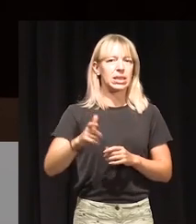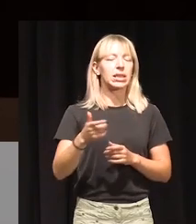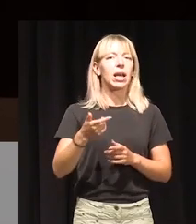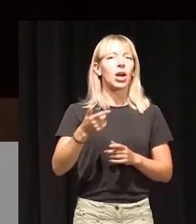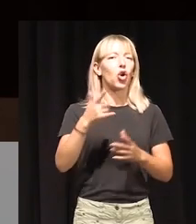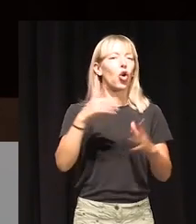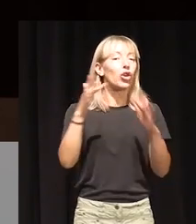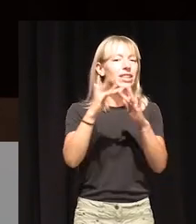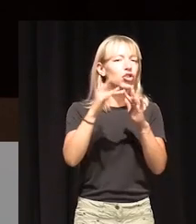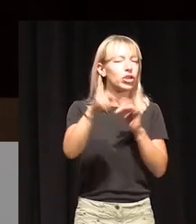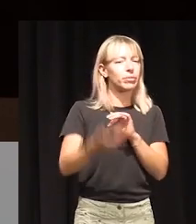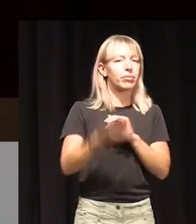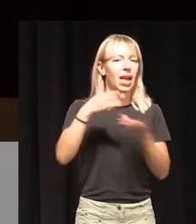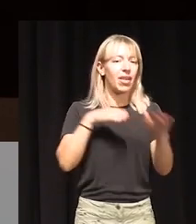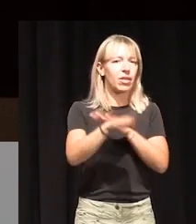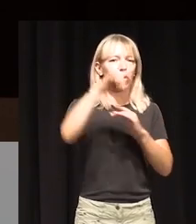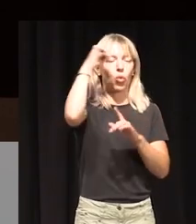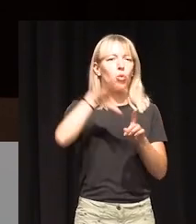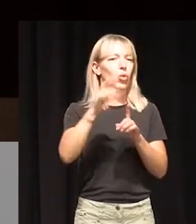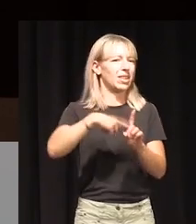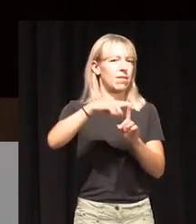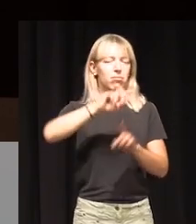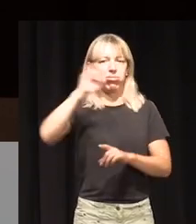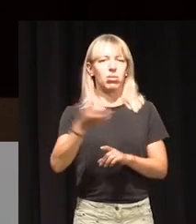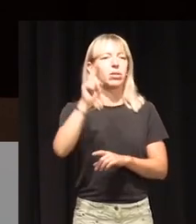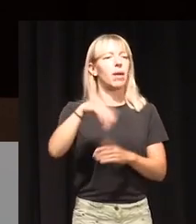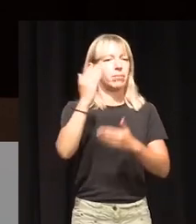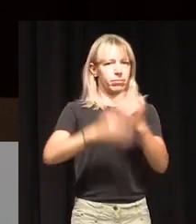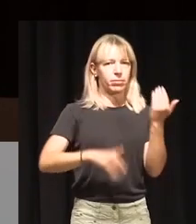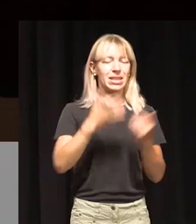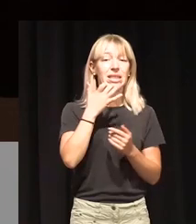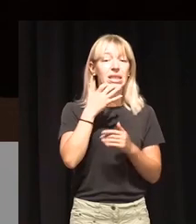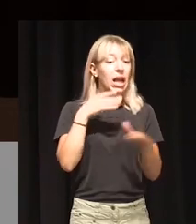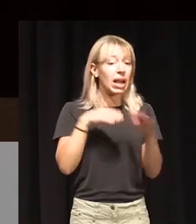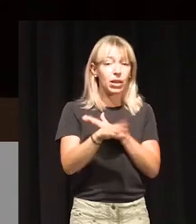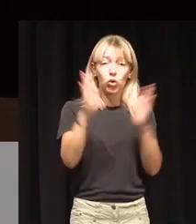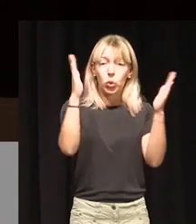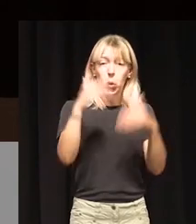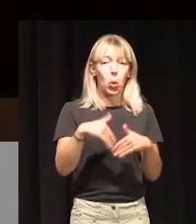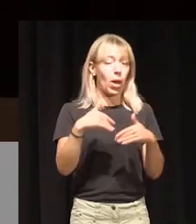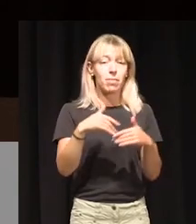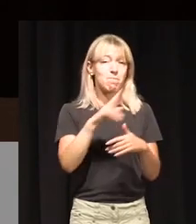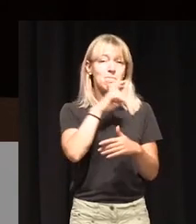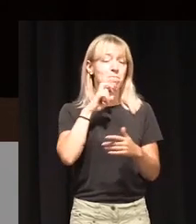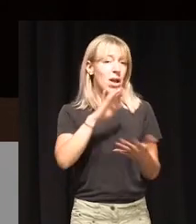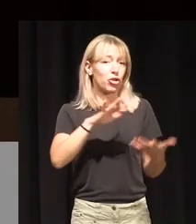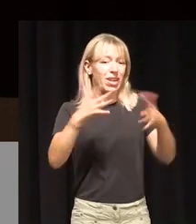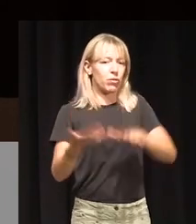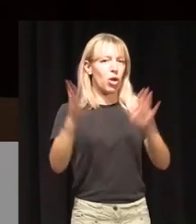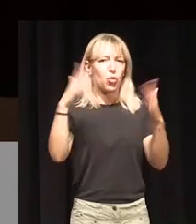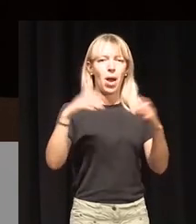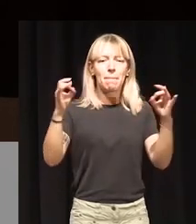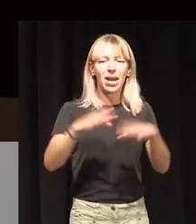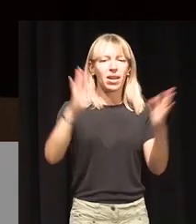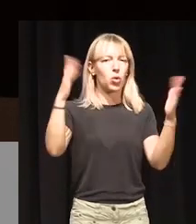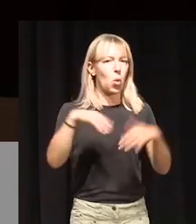es la clave y el acceso a la cultura a todos los niveles es determinante. Sin ese acceso no hay valor transformador, no hay magia, no